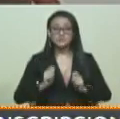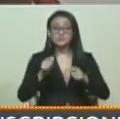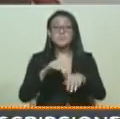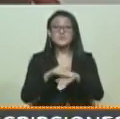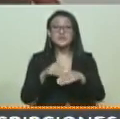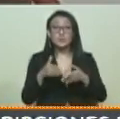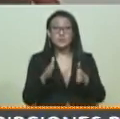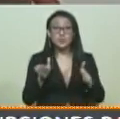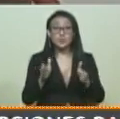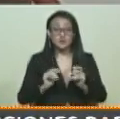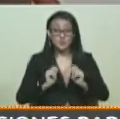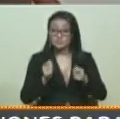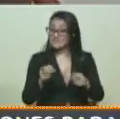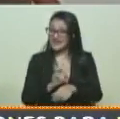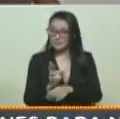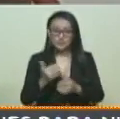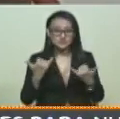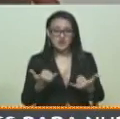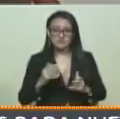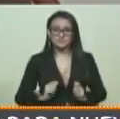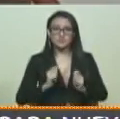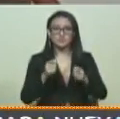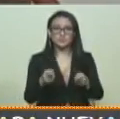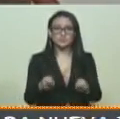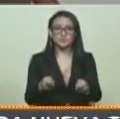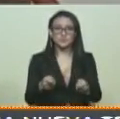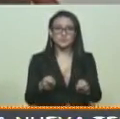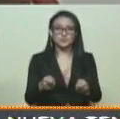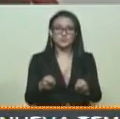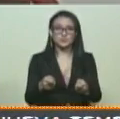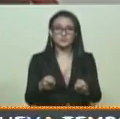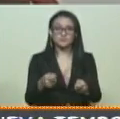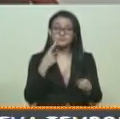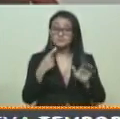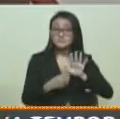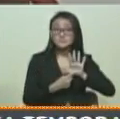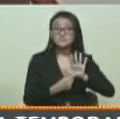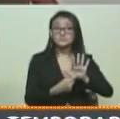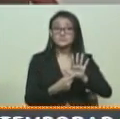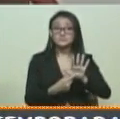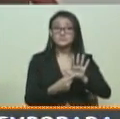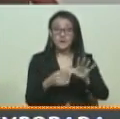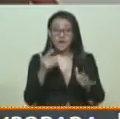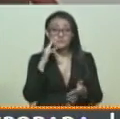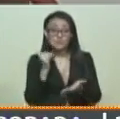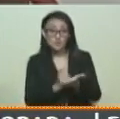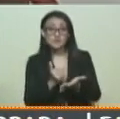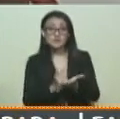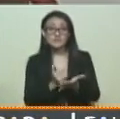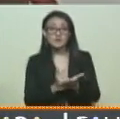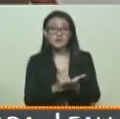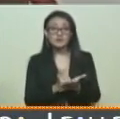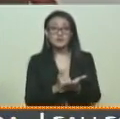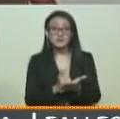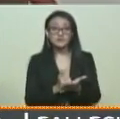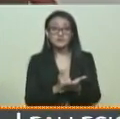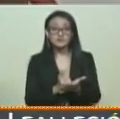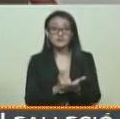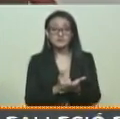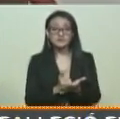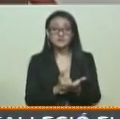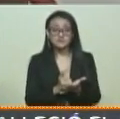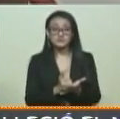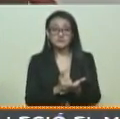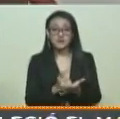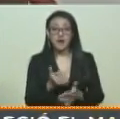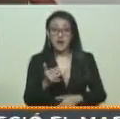Público inmediatamente, donde se demuestra que existen